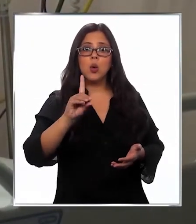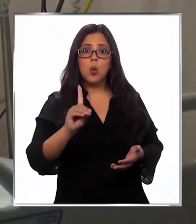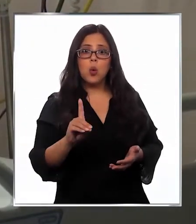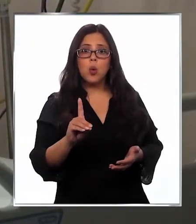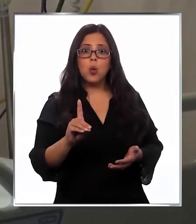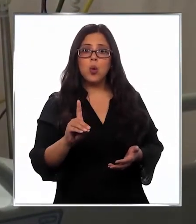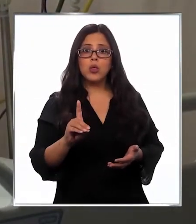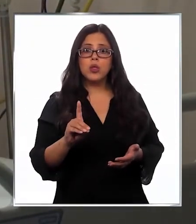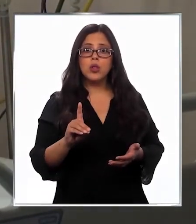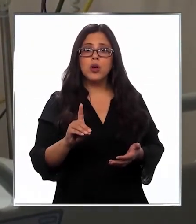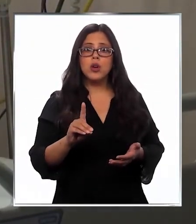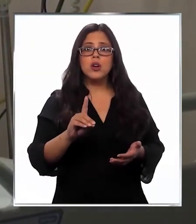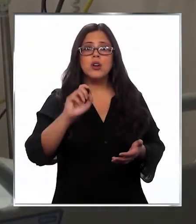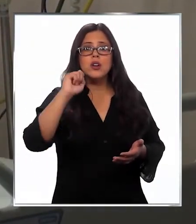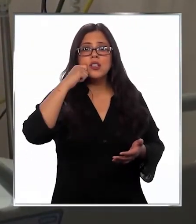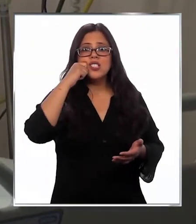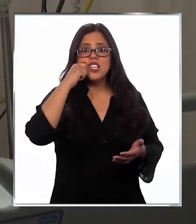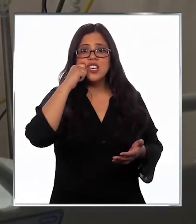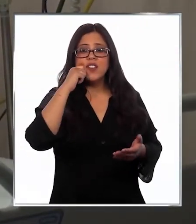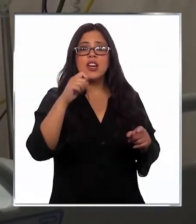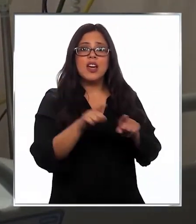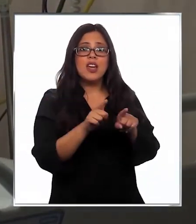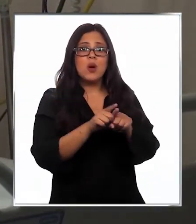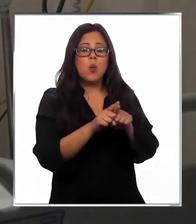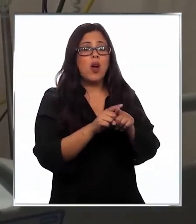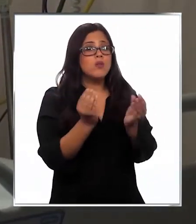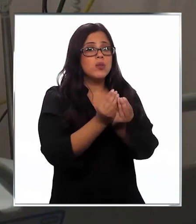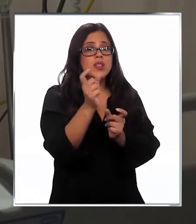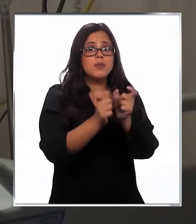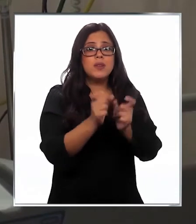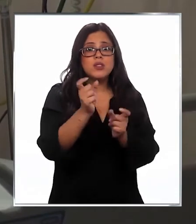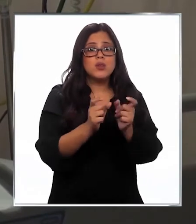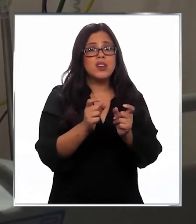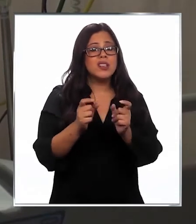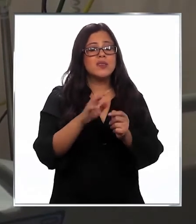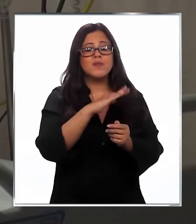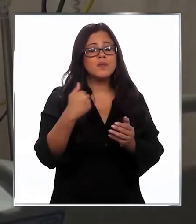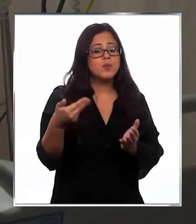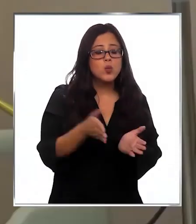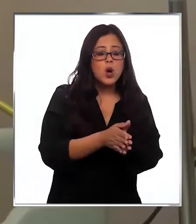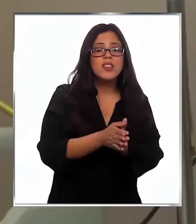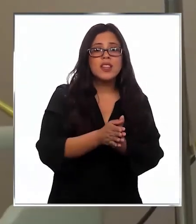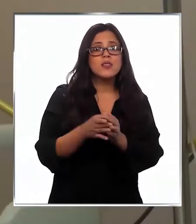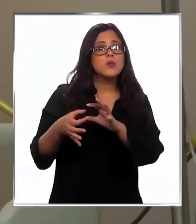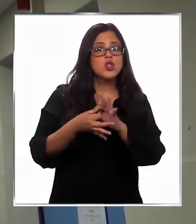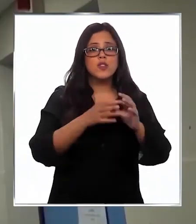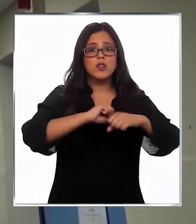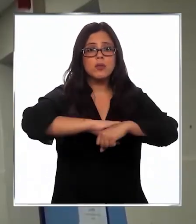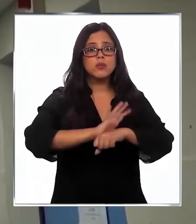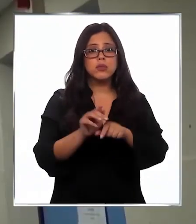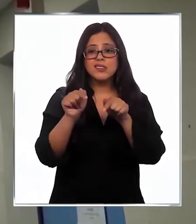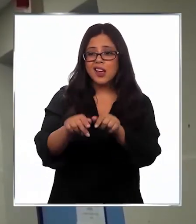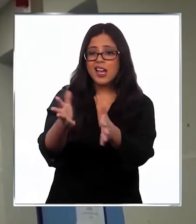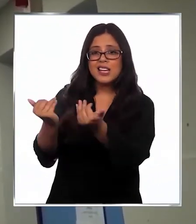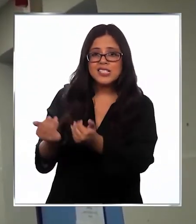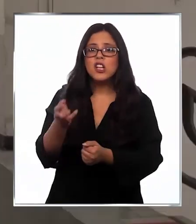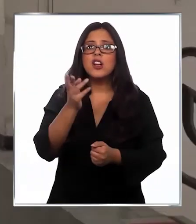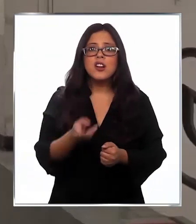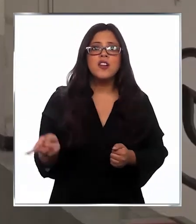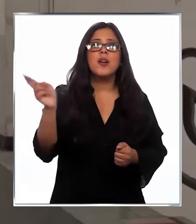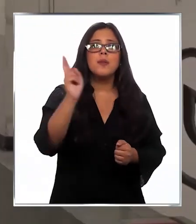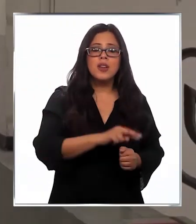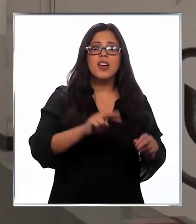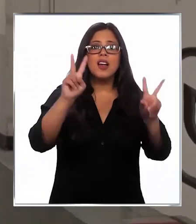fecha 8 de los 29 casos fatales asociados al coronavirus. De allí la necesidad de hacer